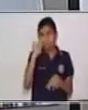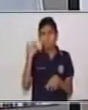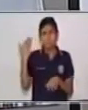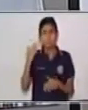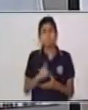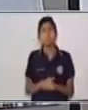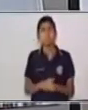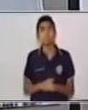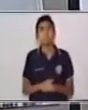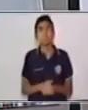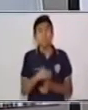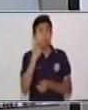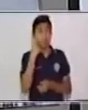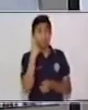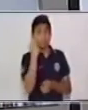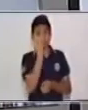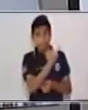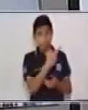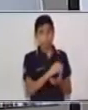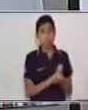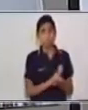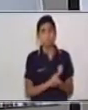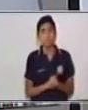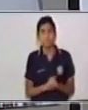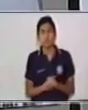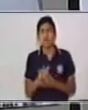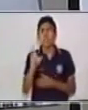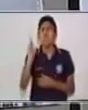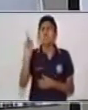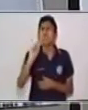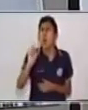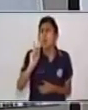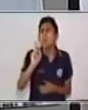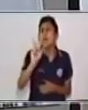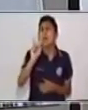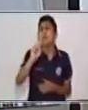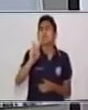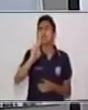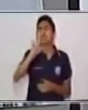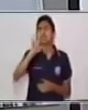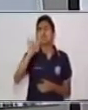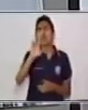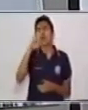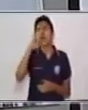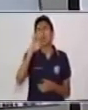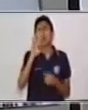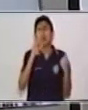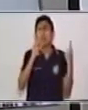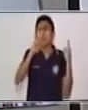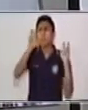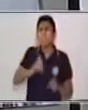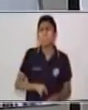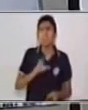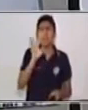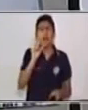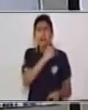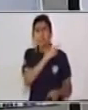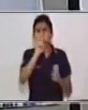ocasión. Veamos, ¿en dónde está el sujeto? ¿De quién se está hablando en esta oración?